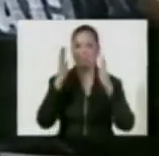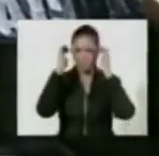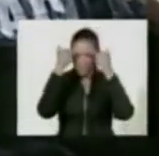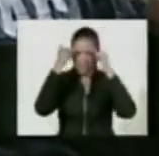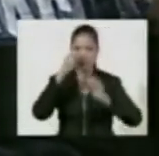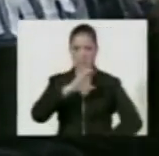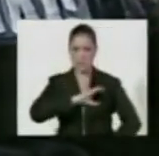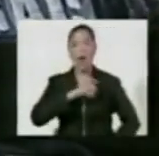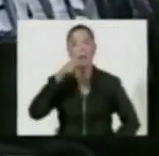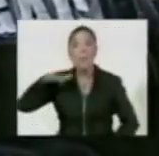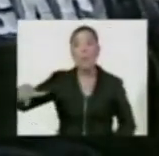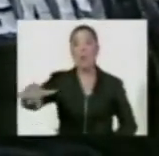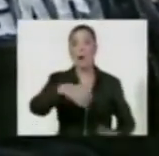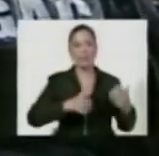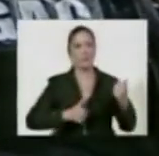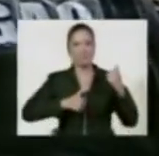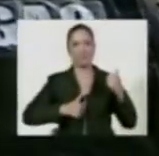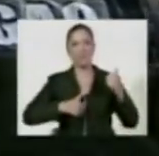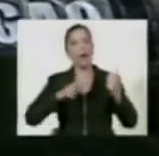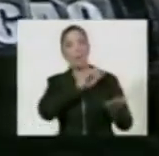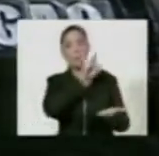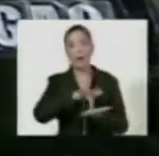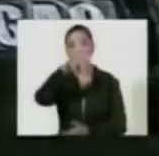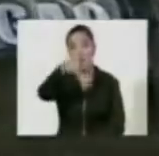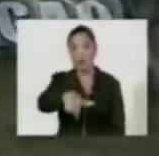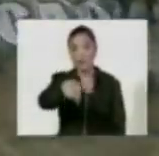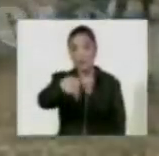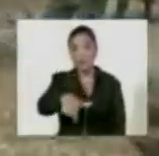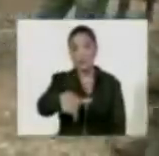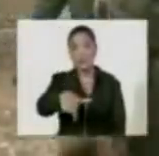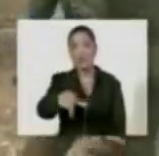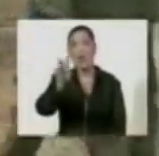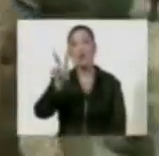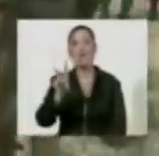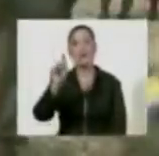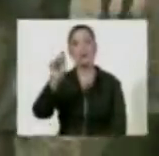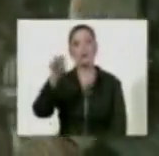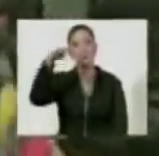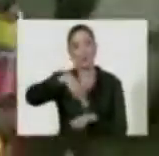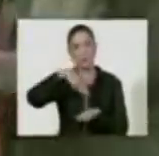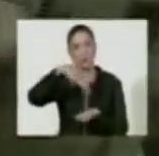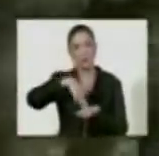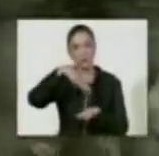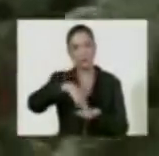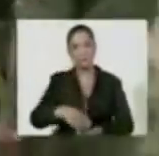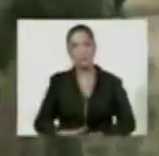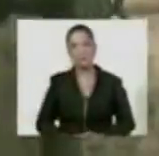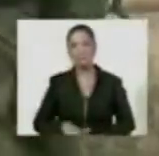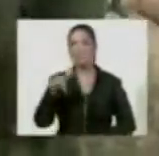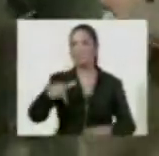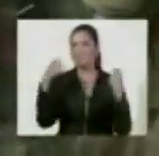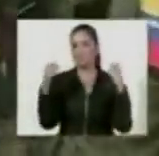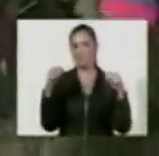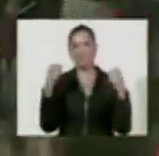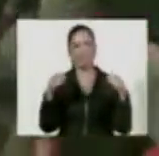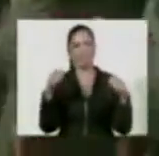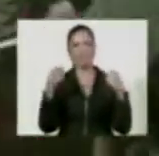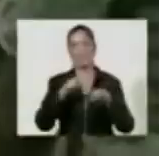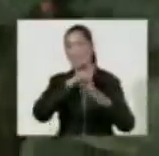al pueblo en armas presentes el día de hoy en el fuerte Guaycaipuro en el estado Miranda, en este ejercicio de Acción